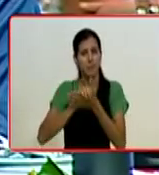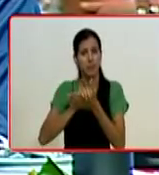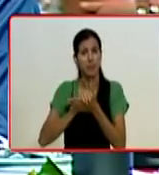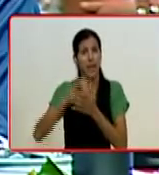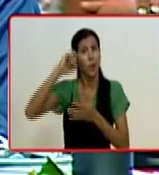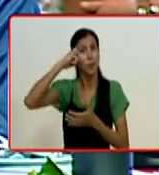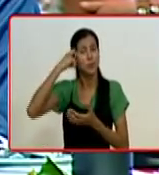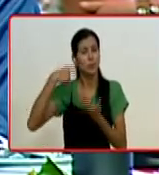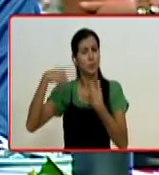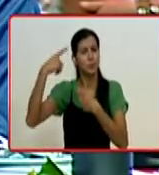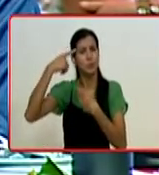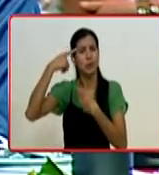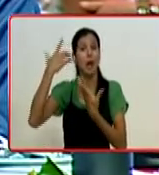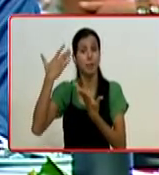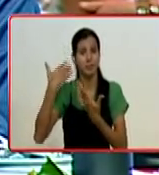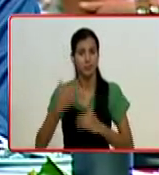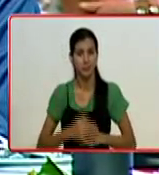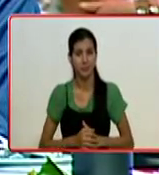época.